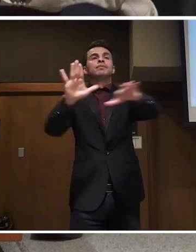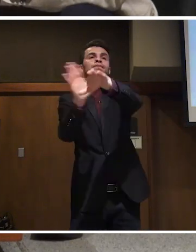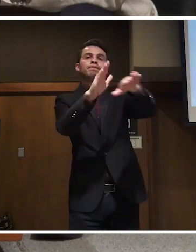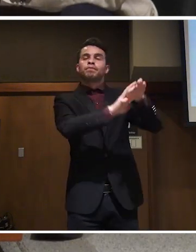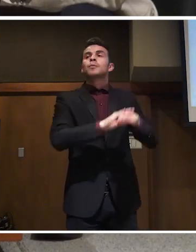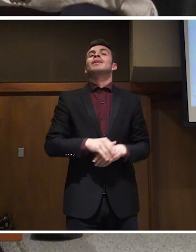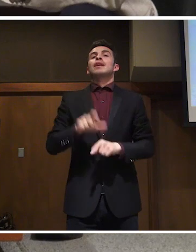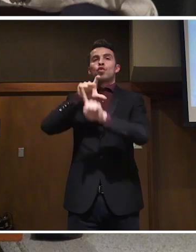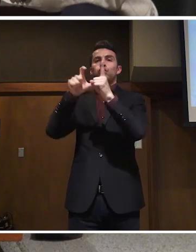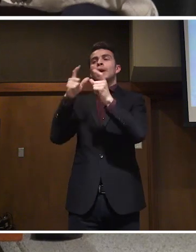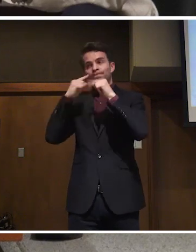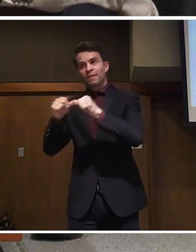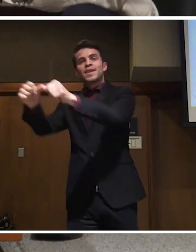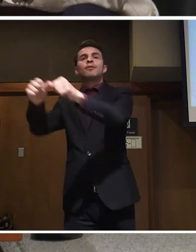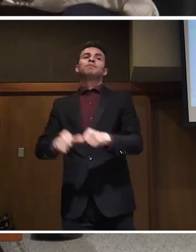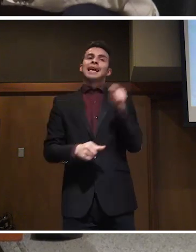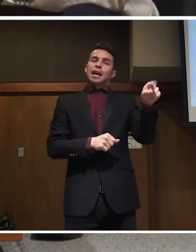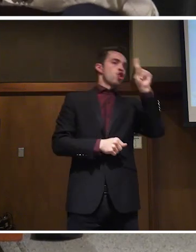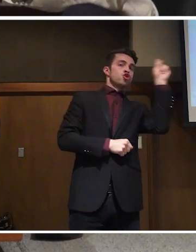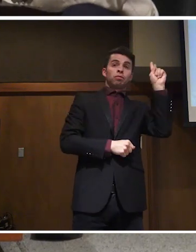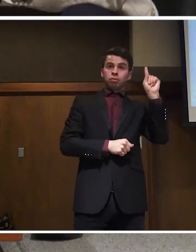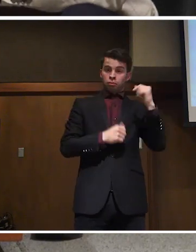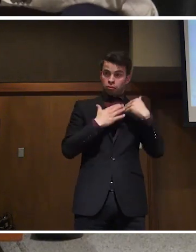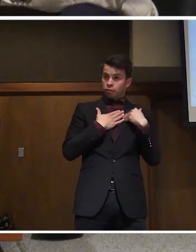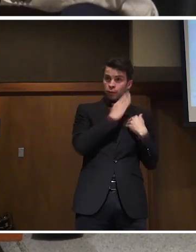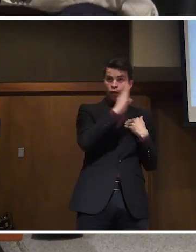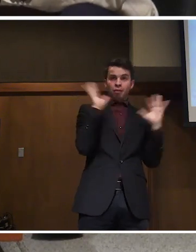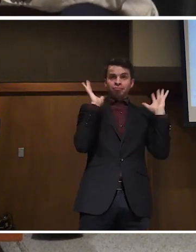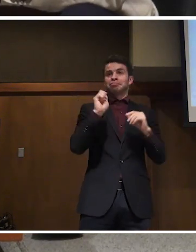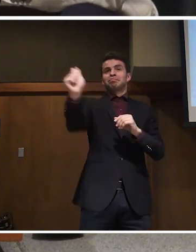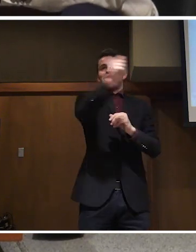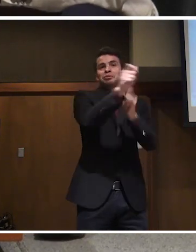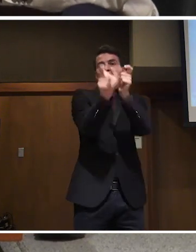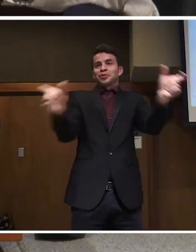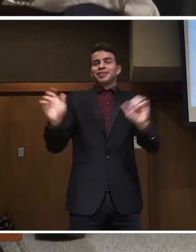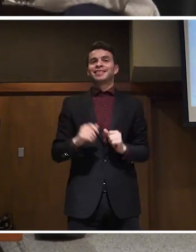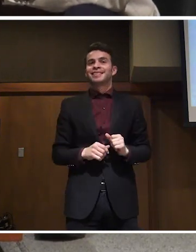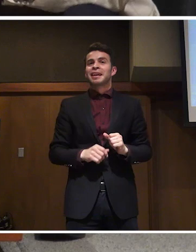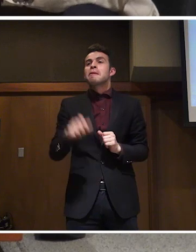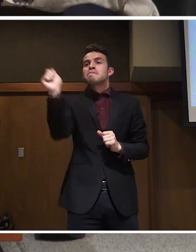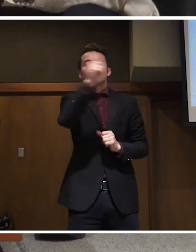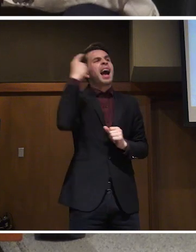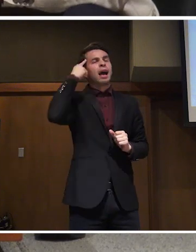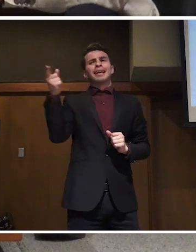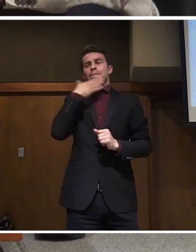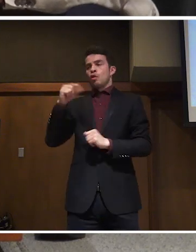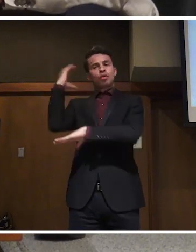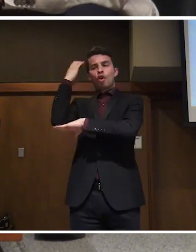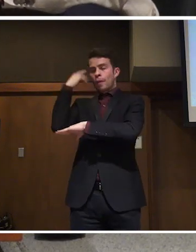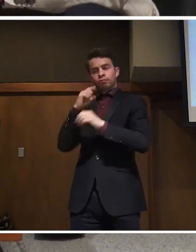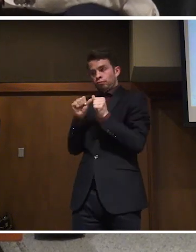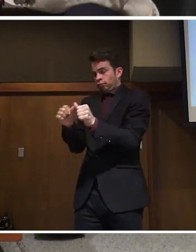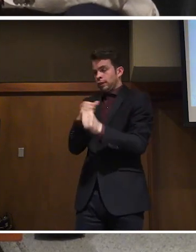la gente la que debe decidir qué cultura está interesada, si está interesada en la cultura universal o en promover la colombiana o en lo que sea.